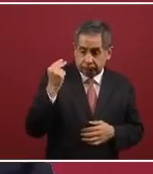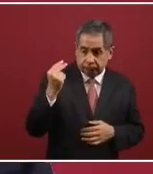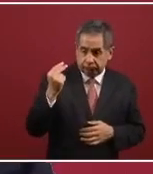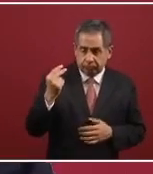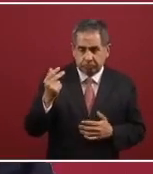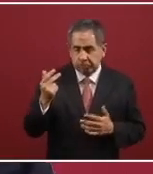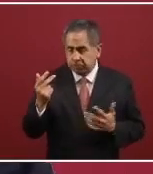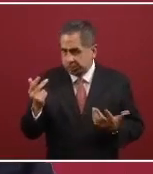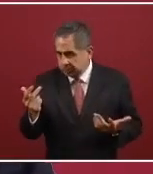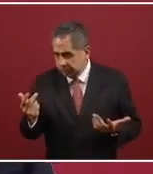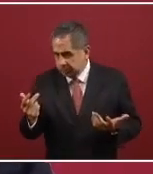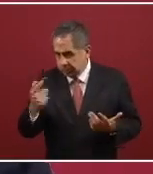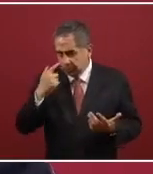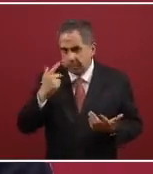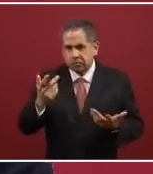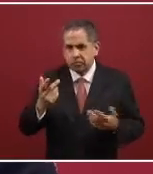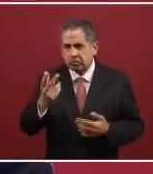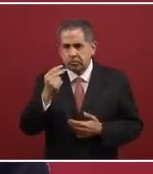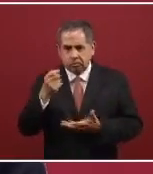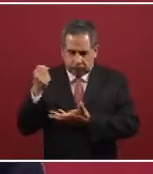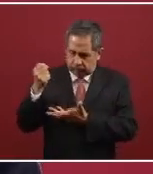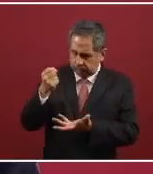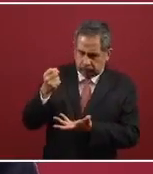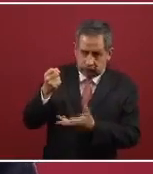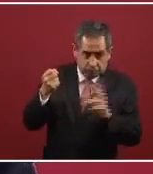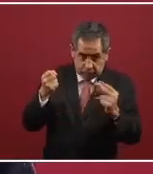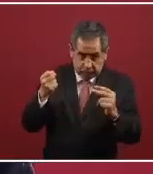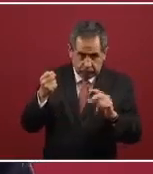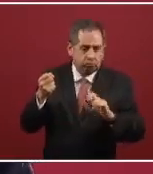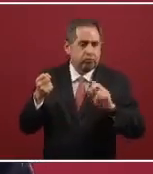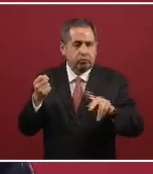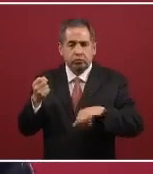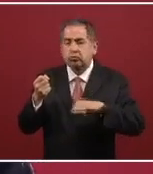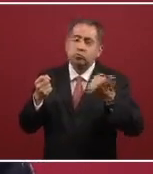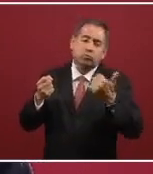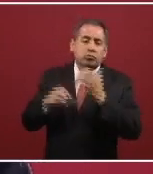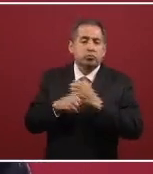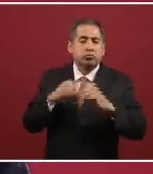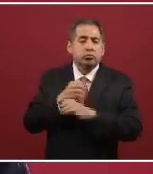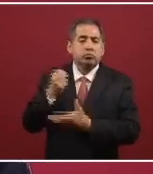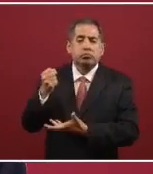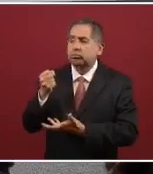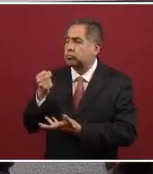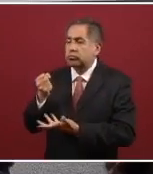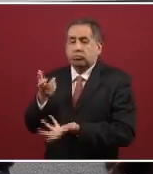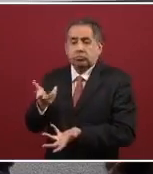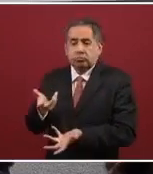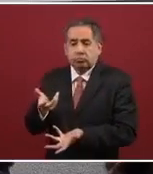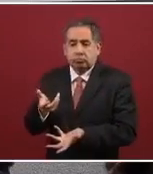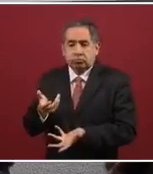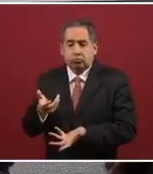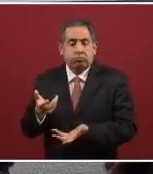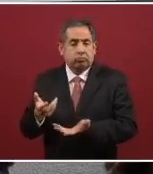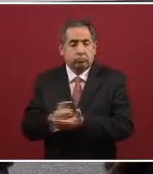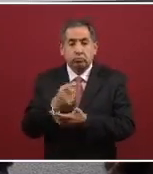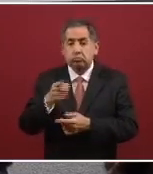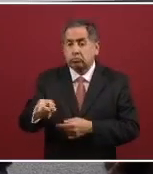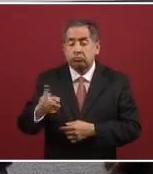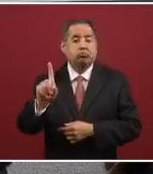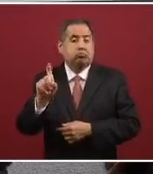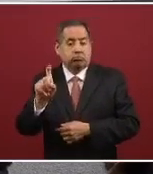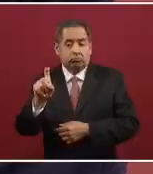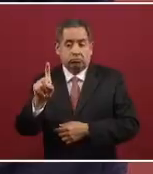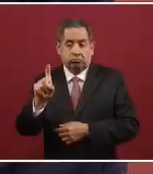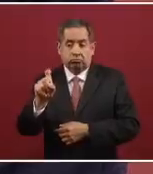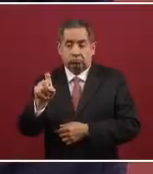ver, entonces, ¿en qué se invierte el dinero? Y gana el agua,